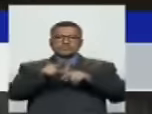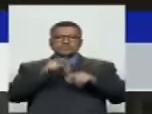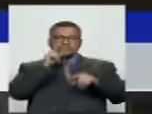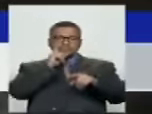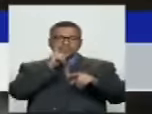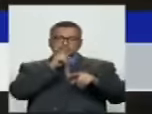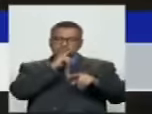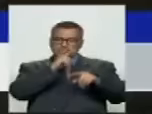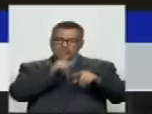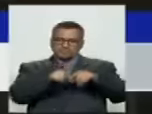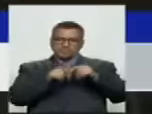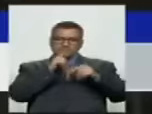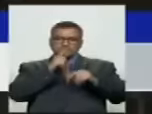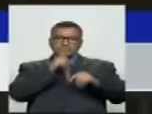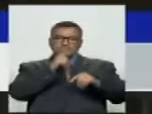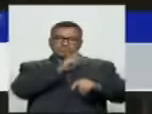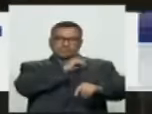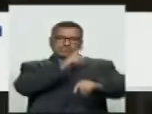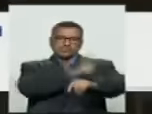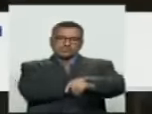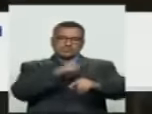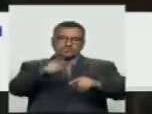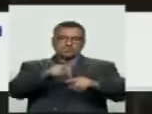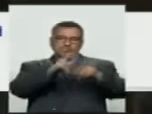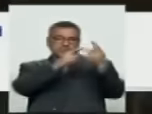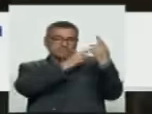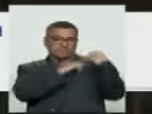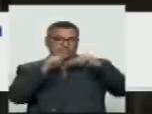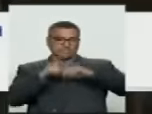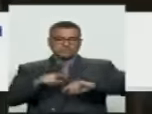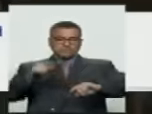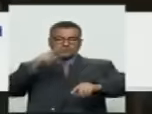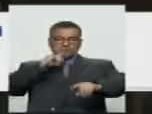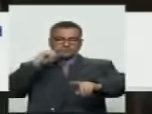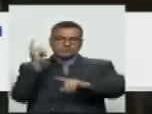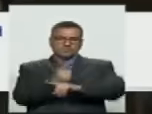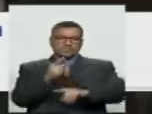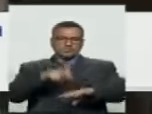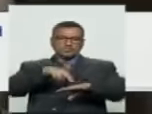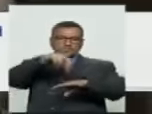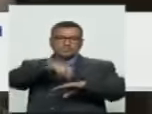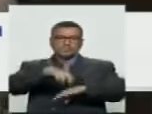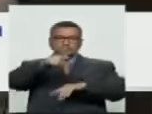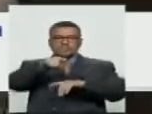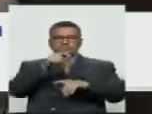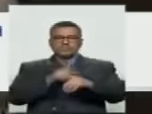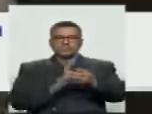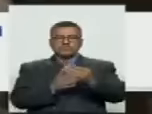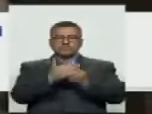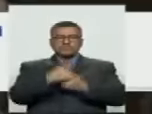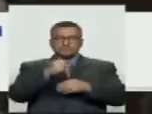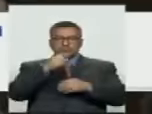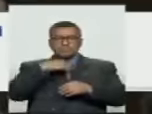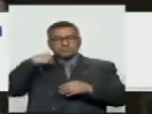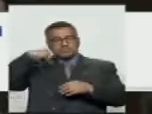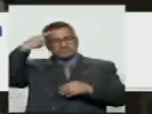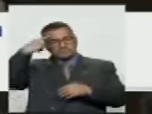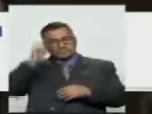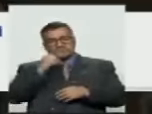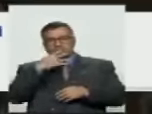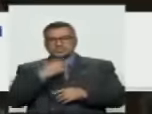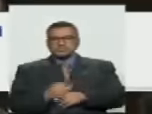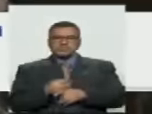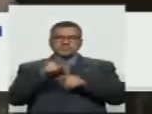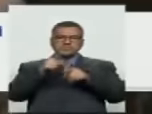mal. El poder, cuando se asume como campo de sometimiento y dominación, se camufla de moralmente bueno.